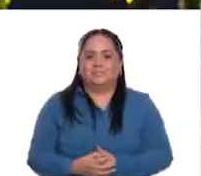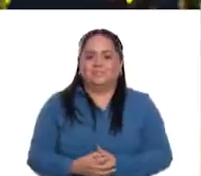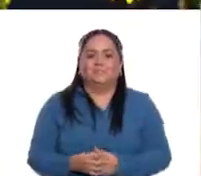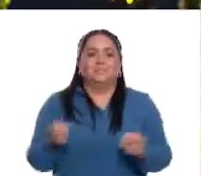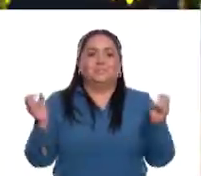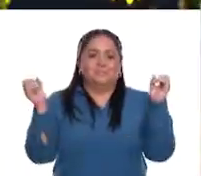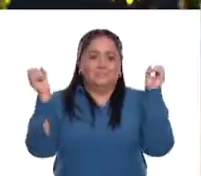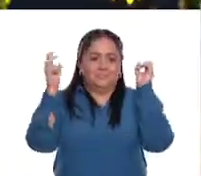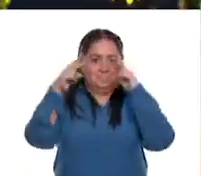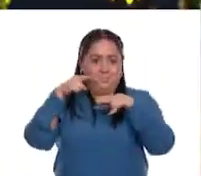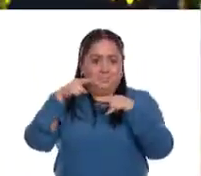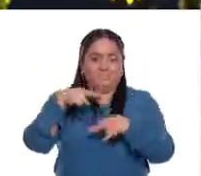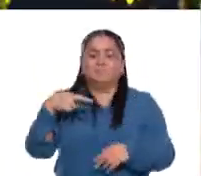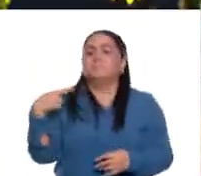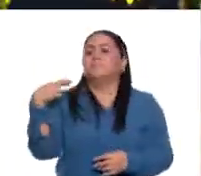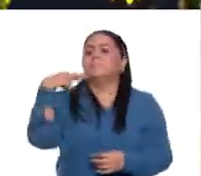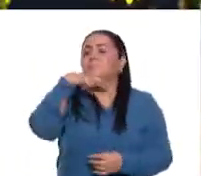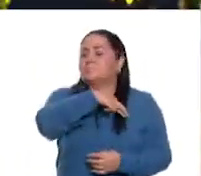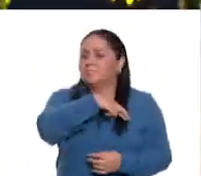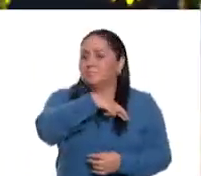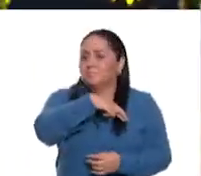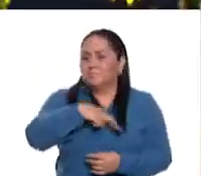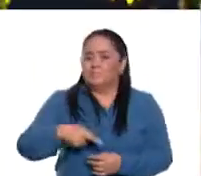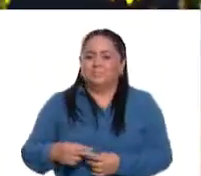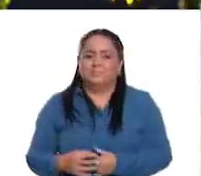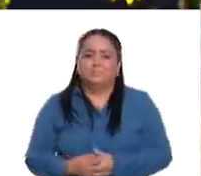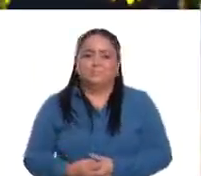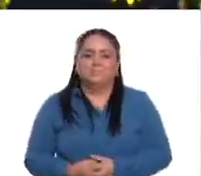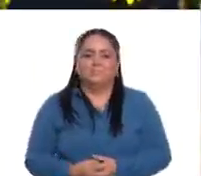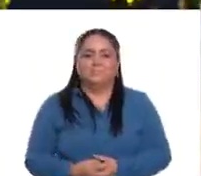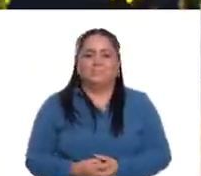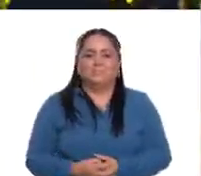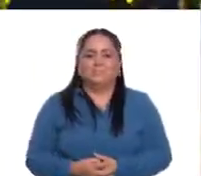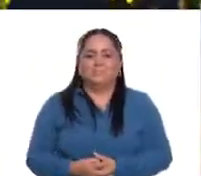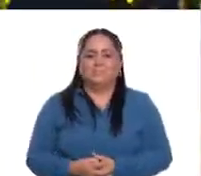¡Muy bien! ¡Nos vemos pronto!